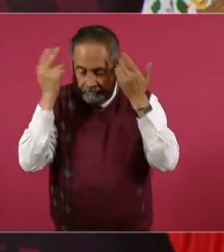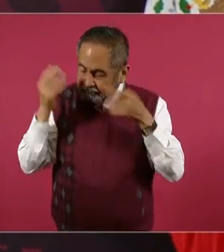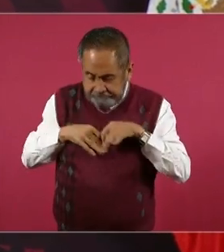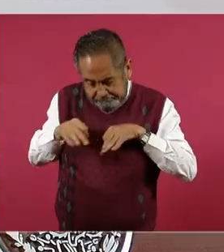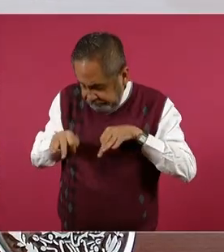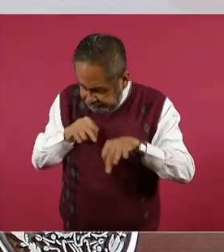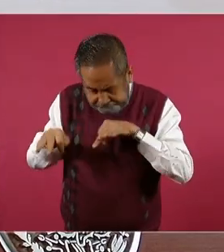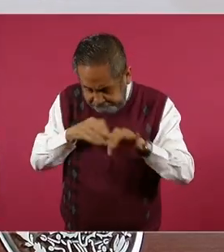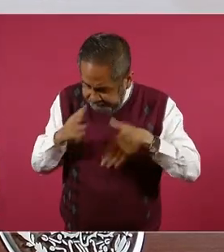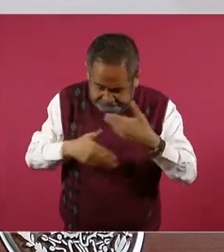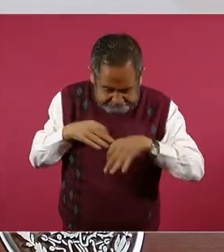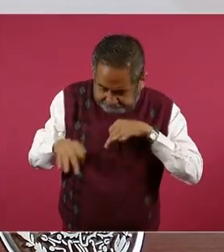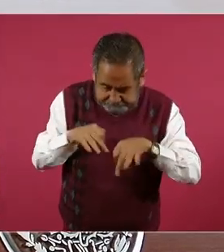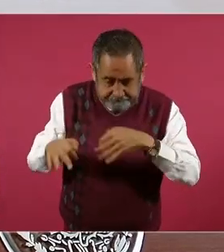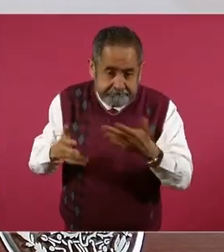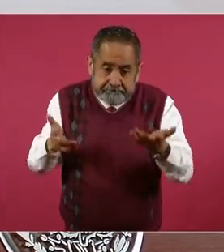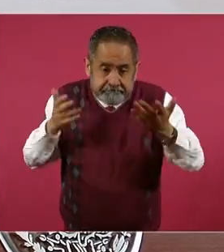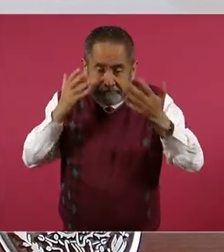o andan